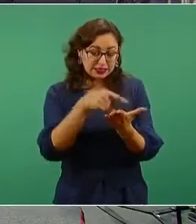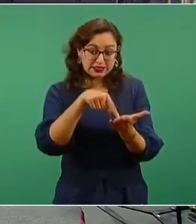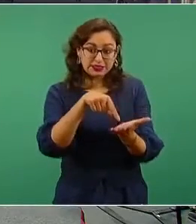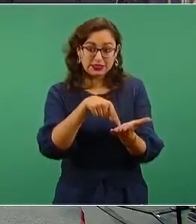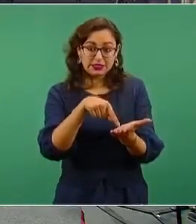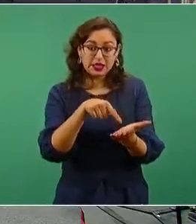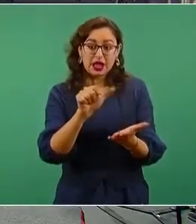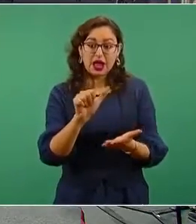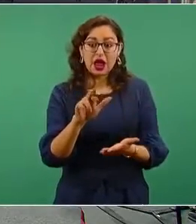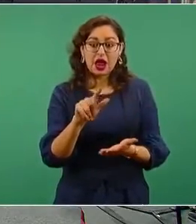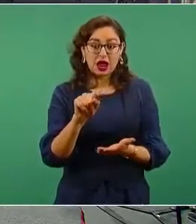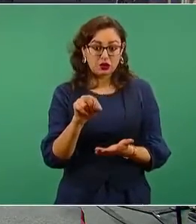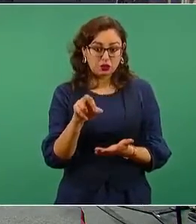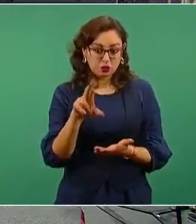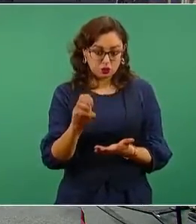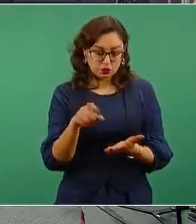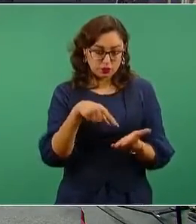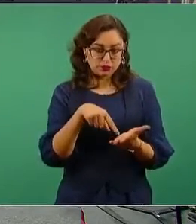Arturo Pavón.